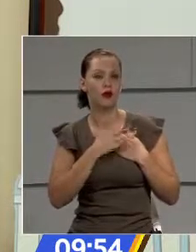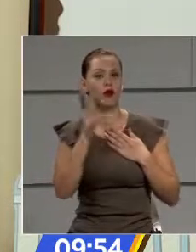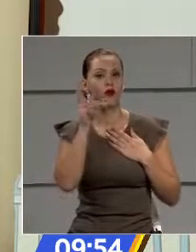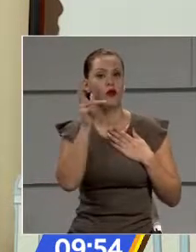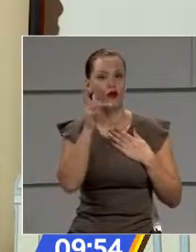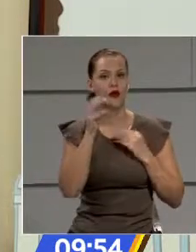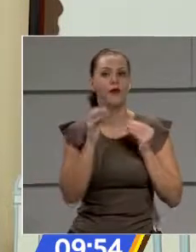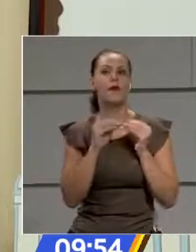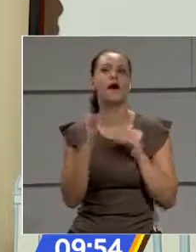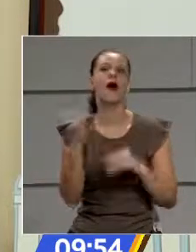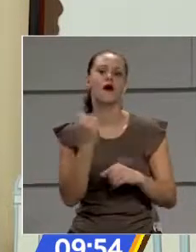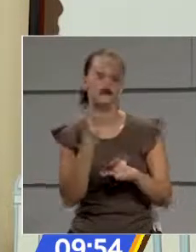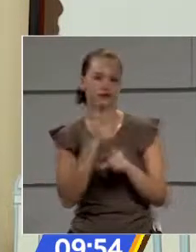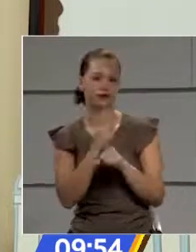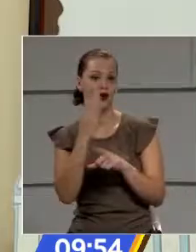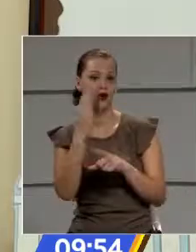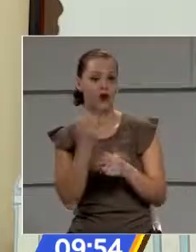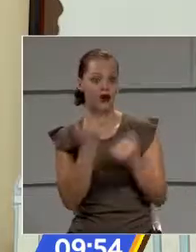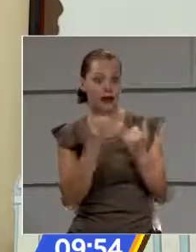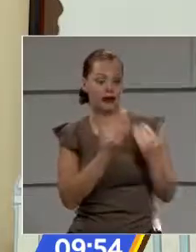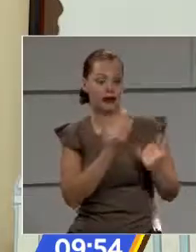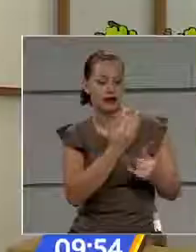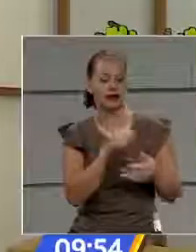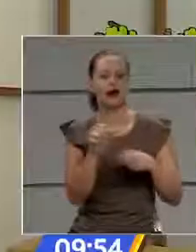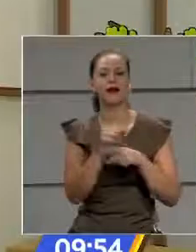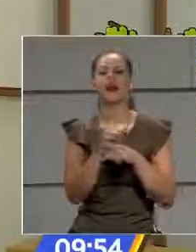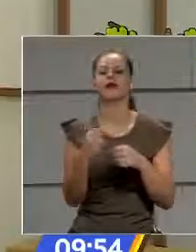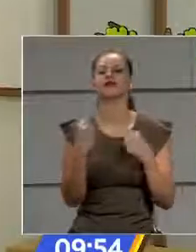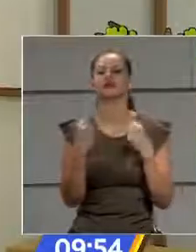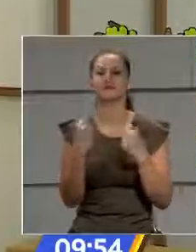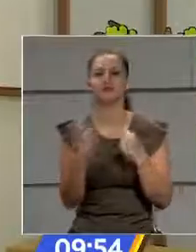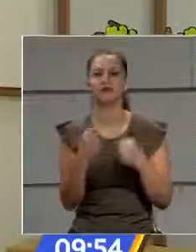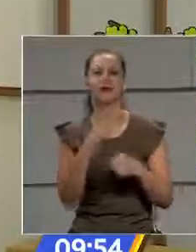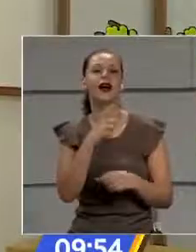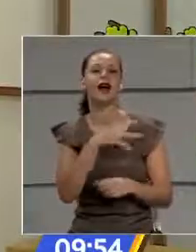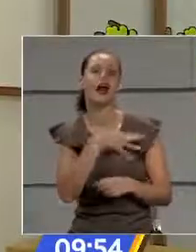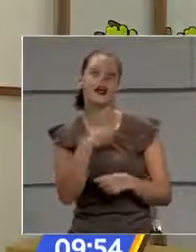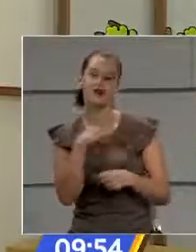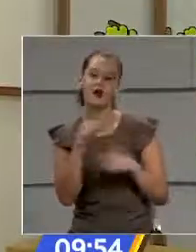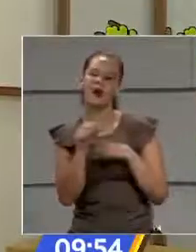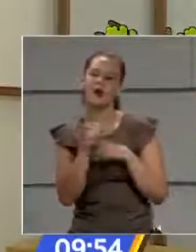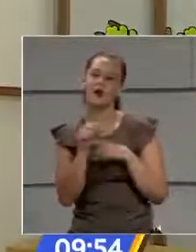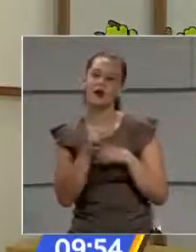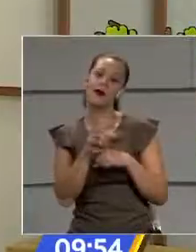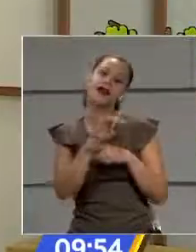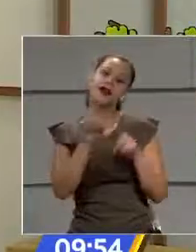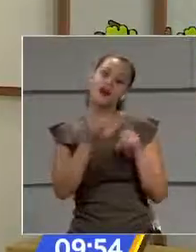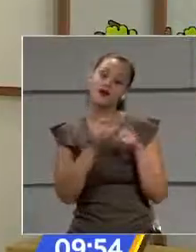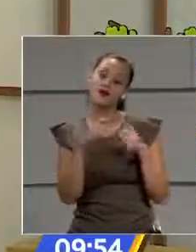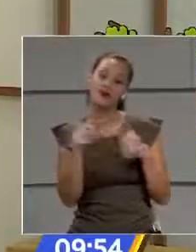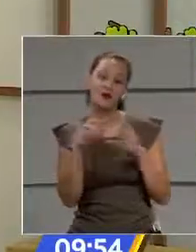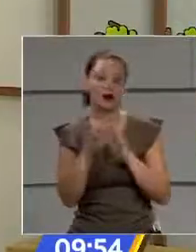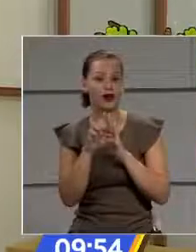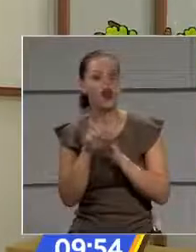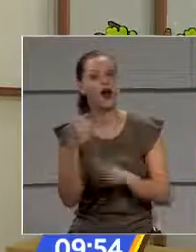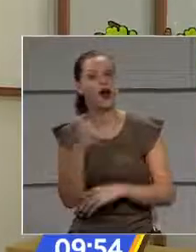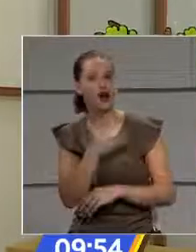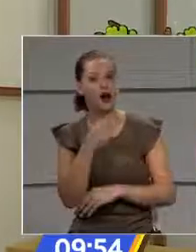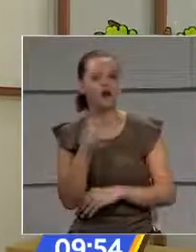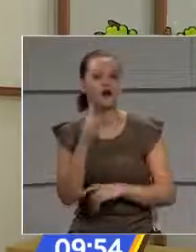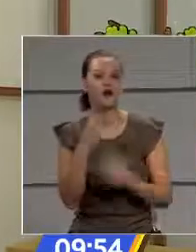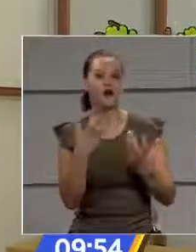Palpita más fuerte, exacto, porque lo acabamos de ejercitar. A él le gusta que lo ejercitemos. Como estaba yo, por ejemplo, cantando, también tiene que ver